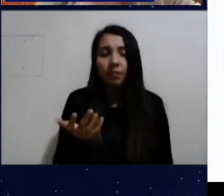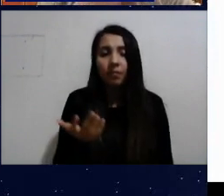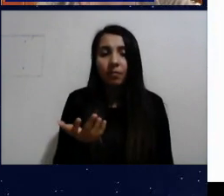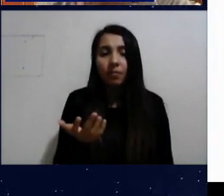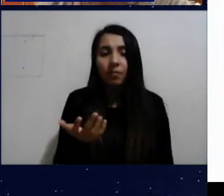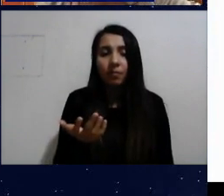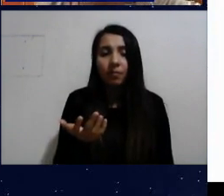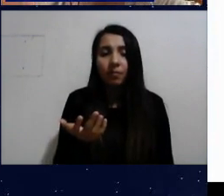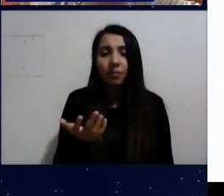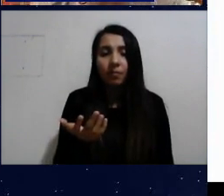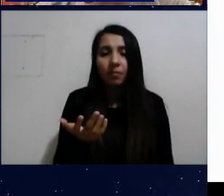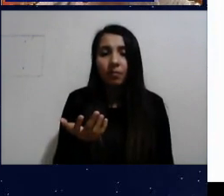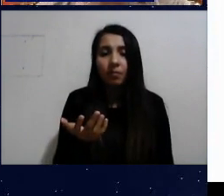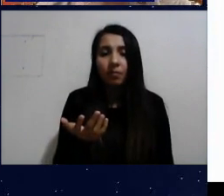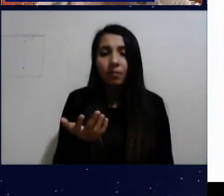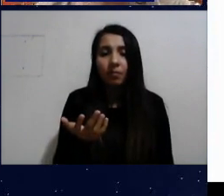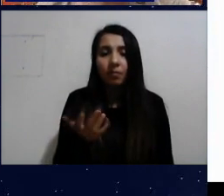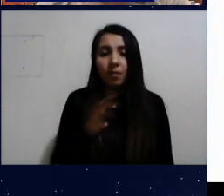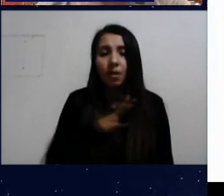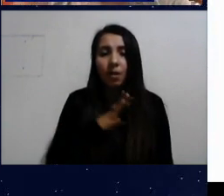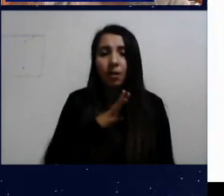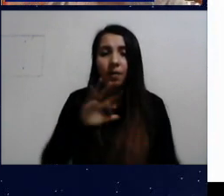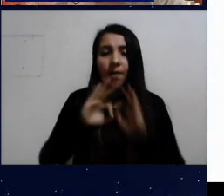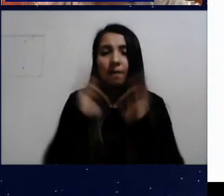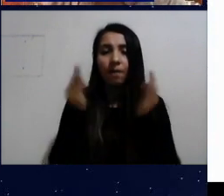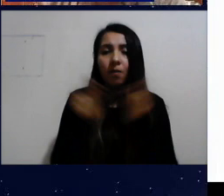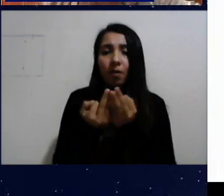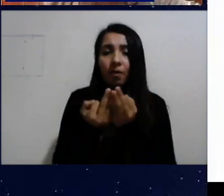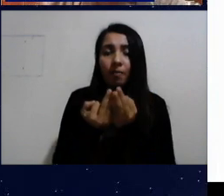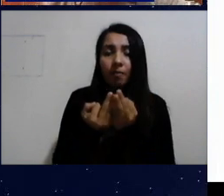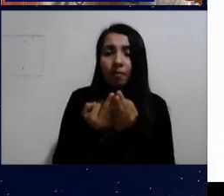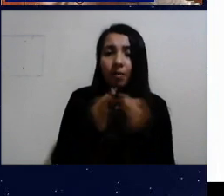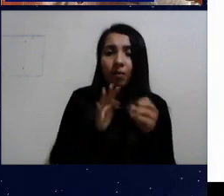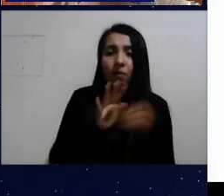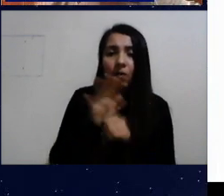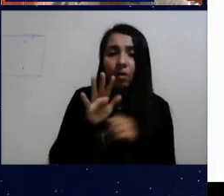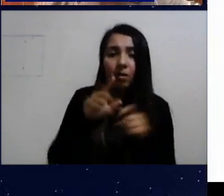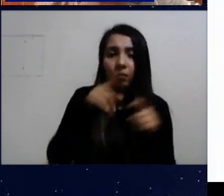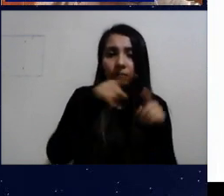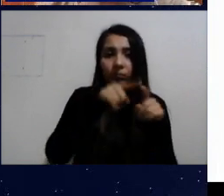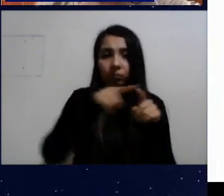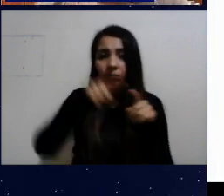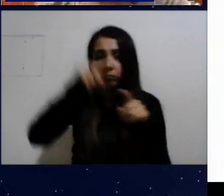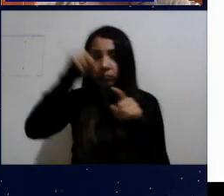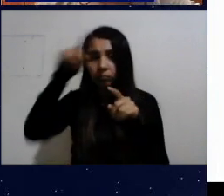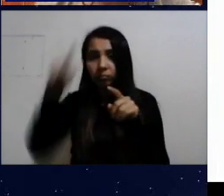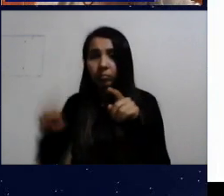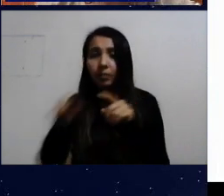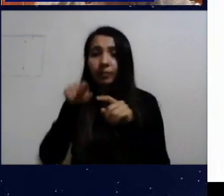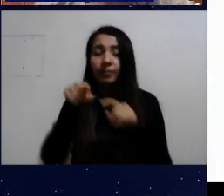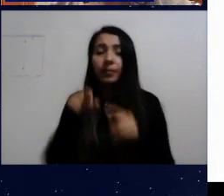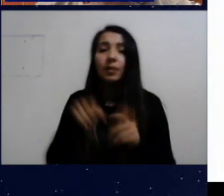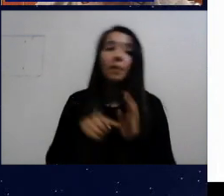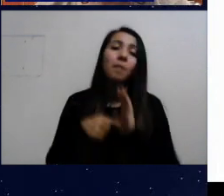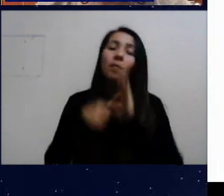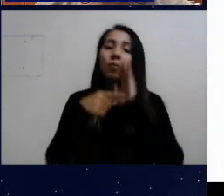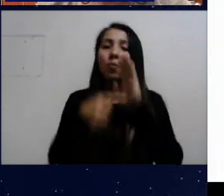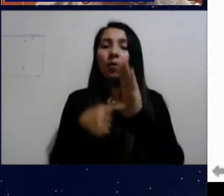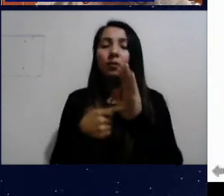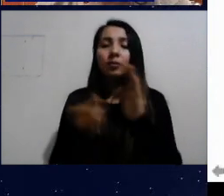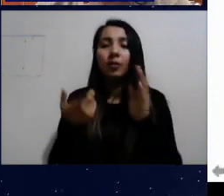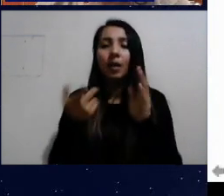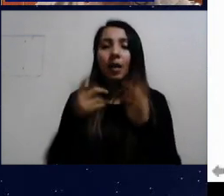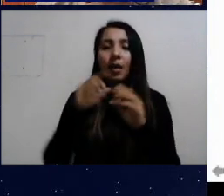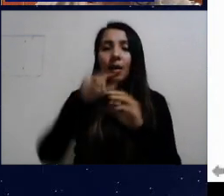porque además la forma de la curva nos está indicando la estructura de la atmósfera porque